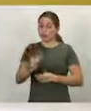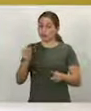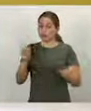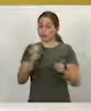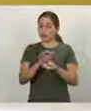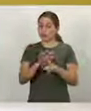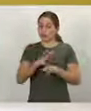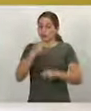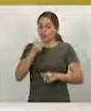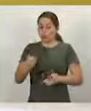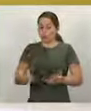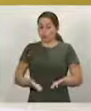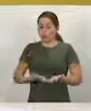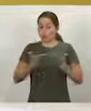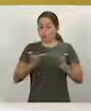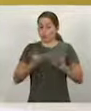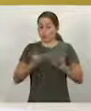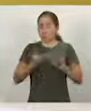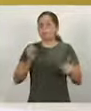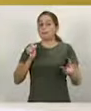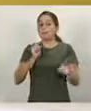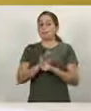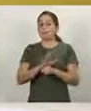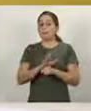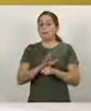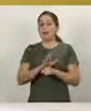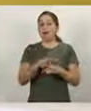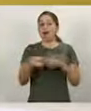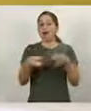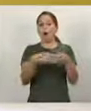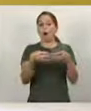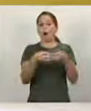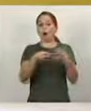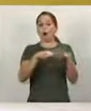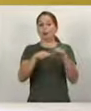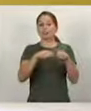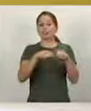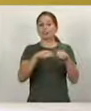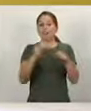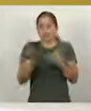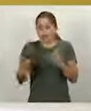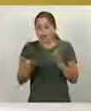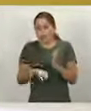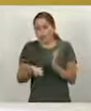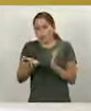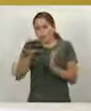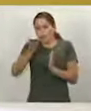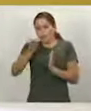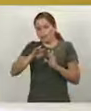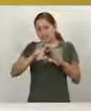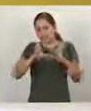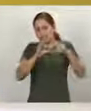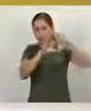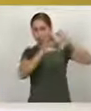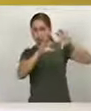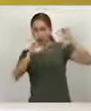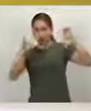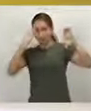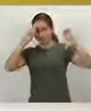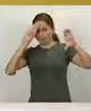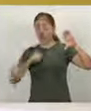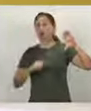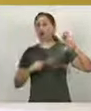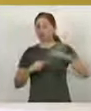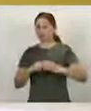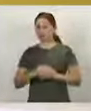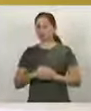frutos. Nacía una organización que rápidamente crecería en todo el país. De nuevo,